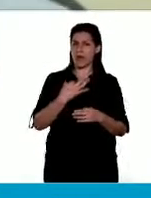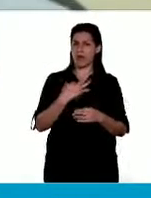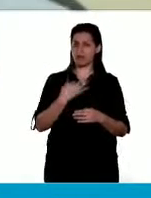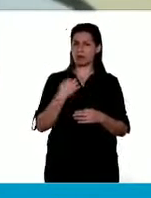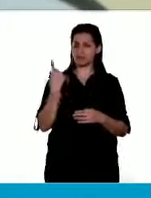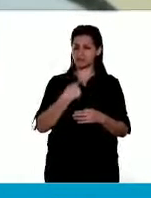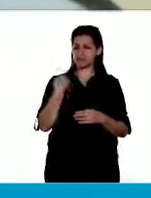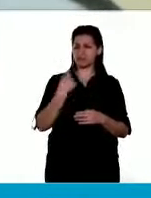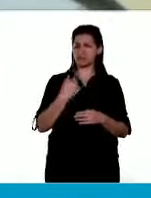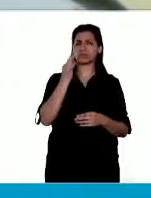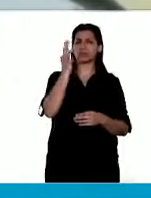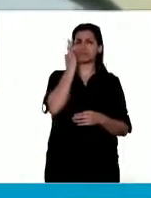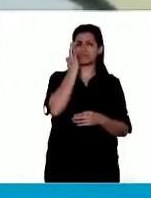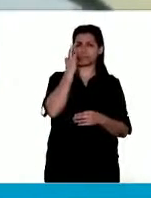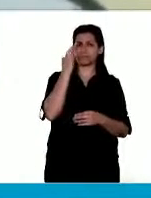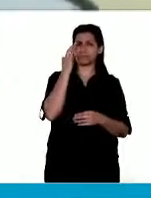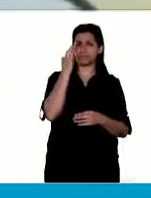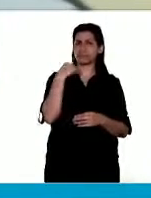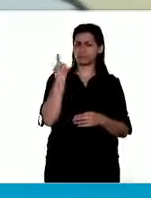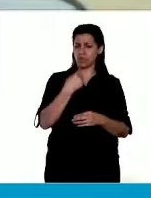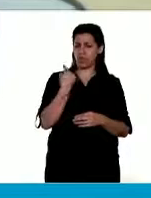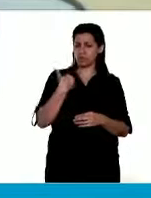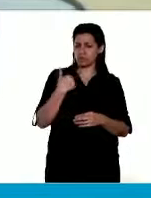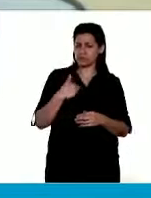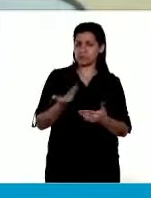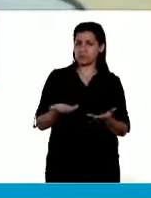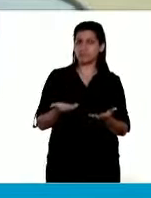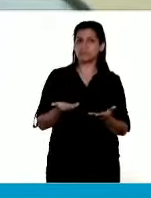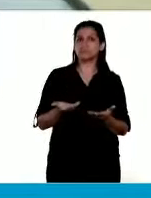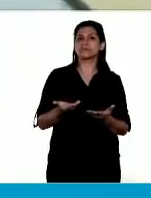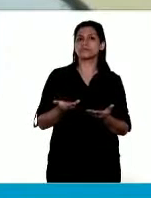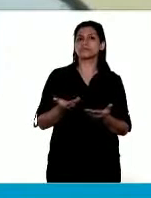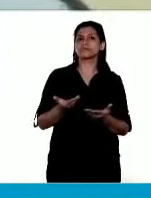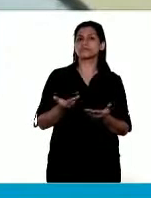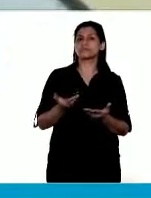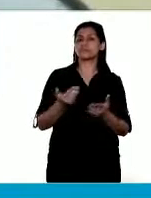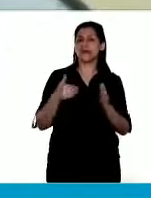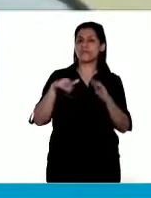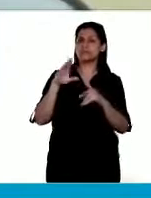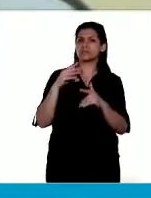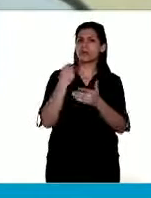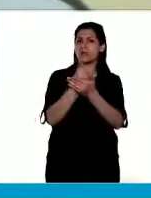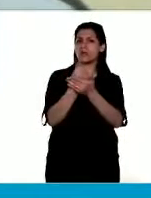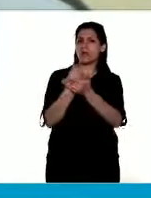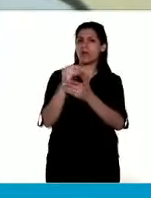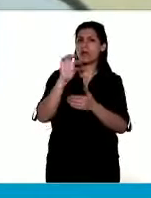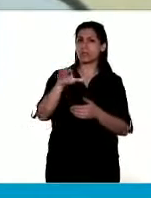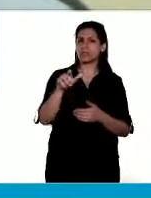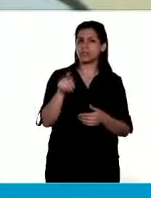argentinos, eh, mayormente los bonaerenses, que estuvieron en vilo